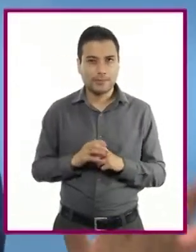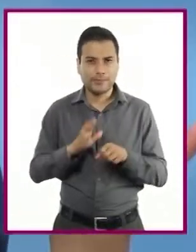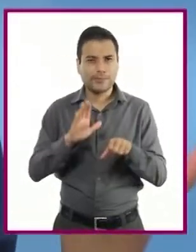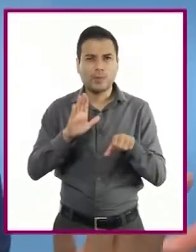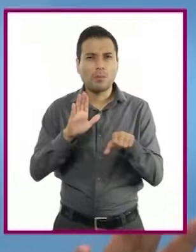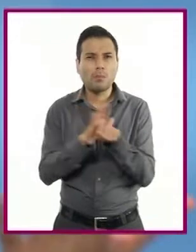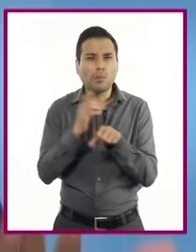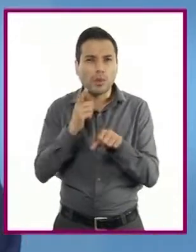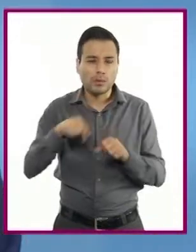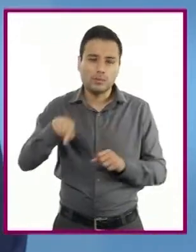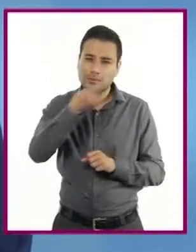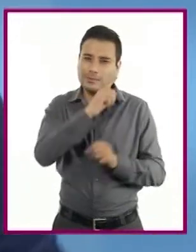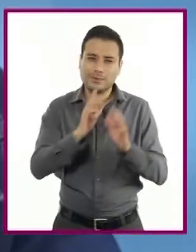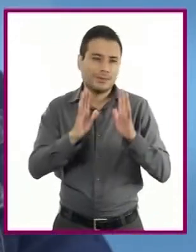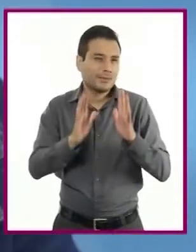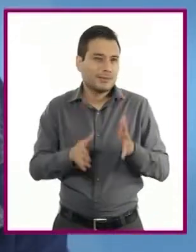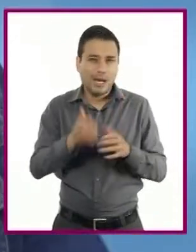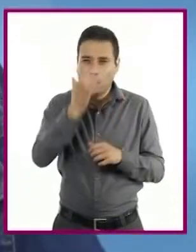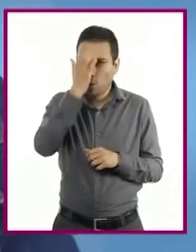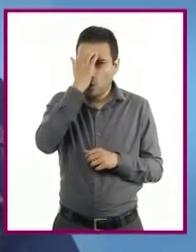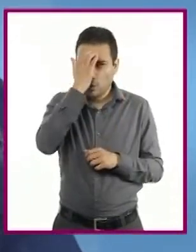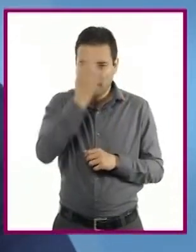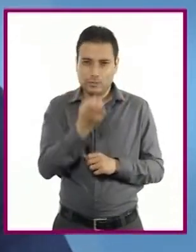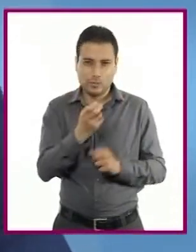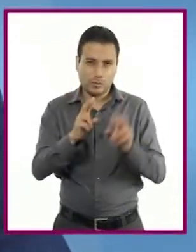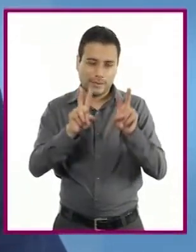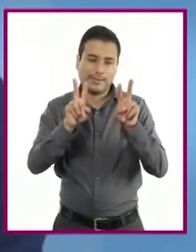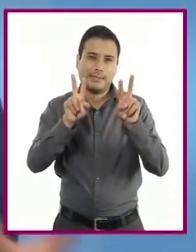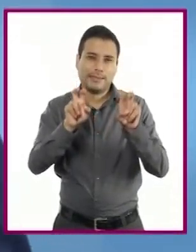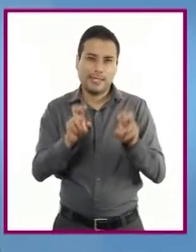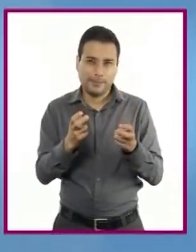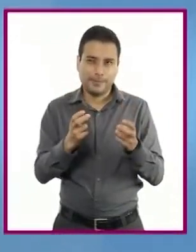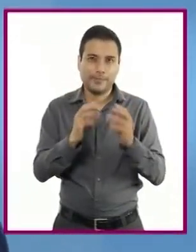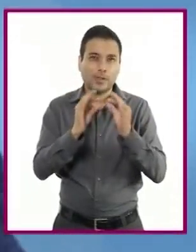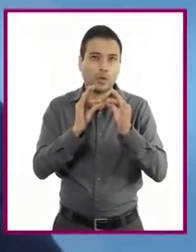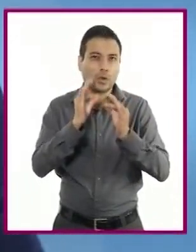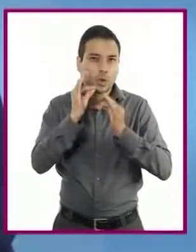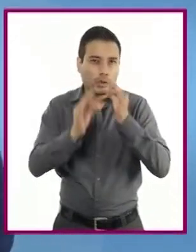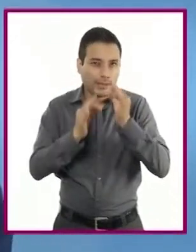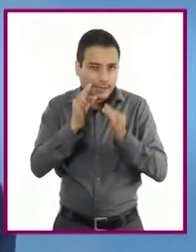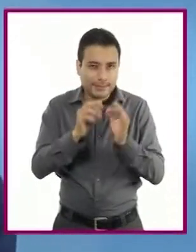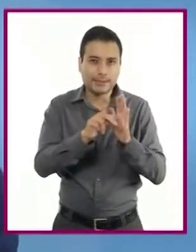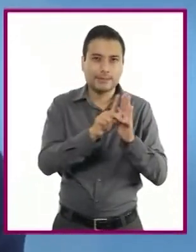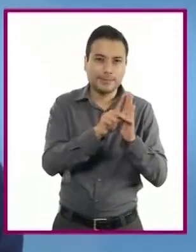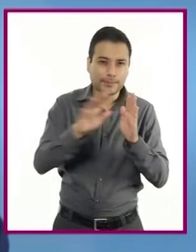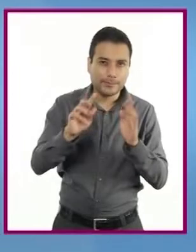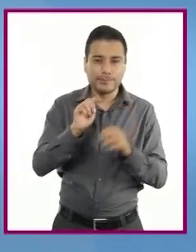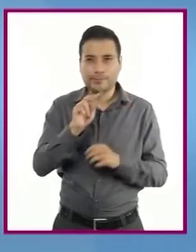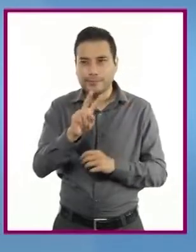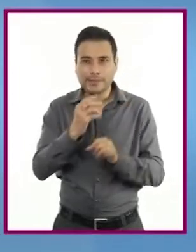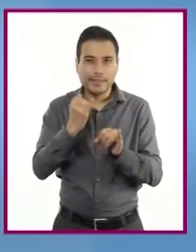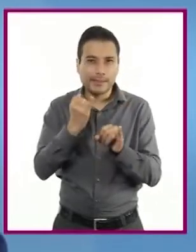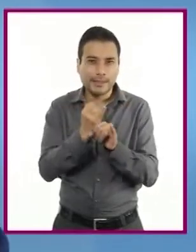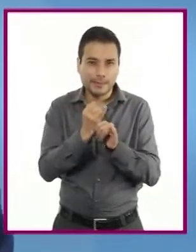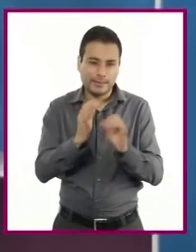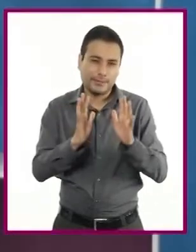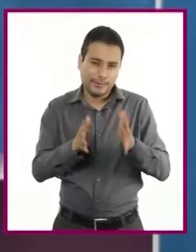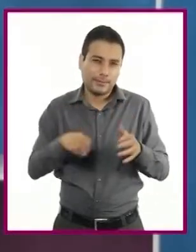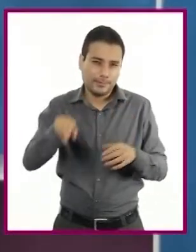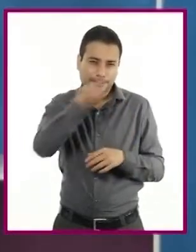hemos oído o visto información en los medios de comunicación o en internet acerca de estos 3